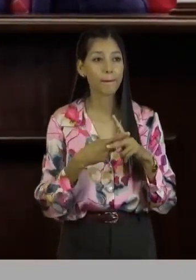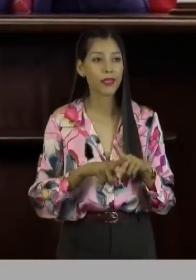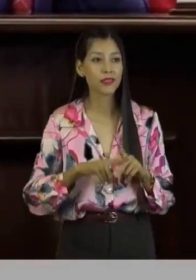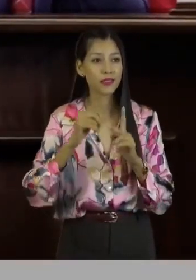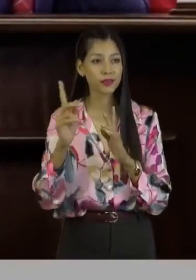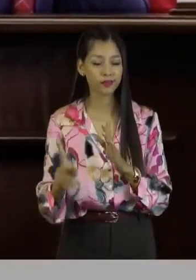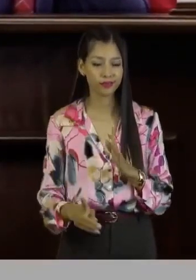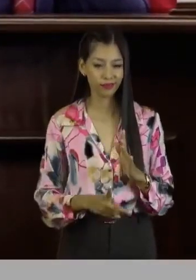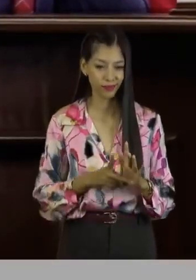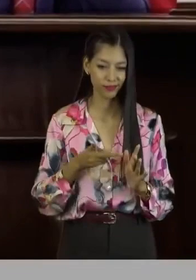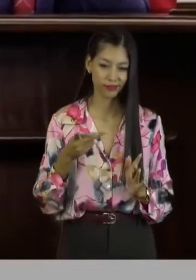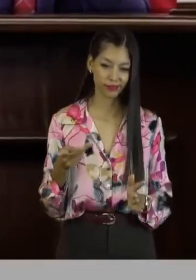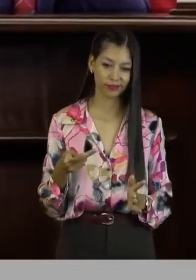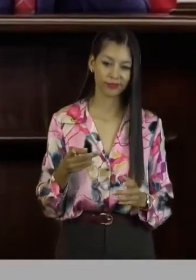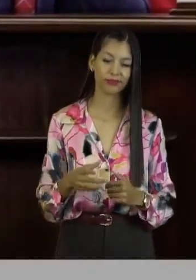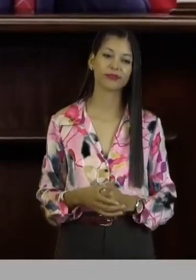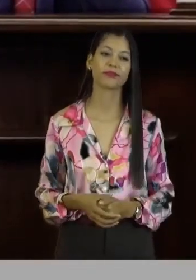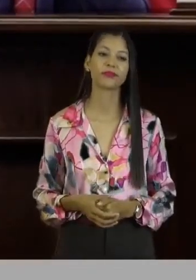nuevo.